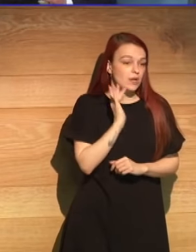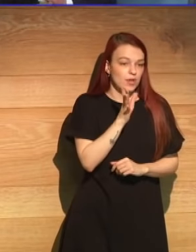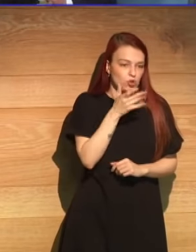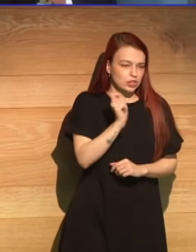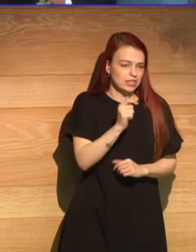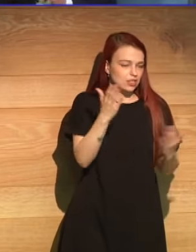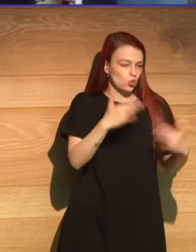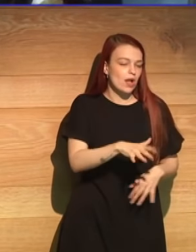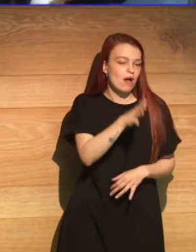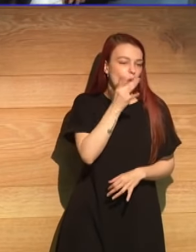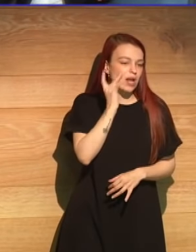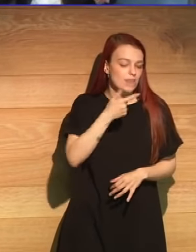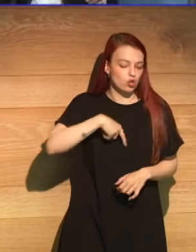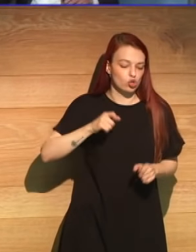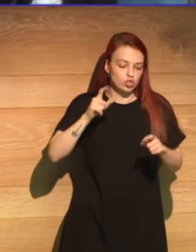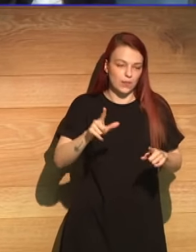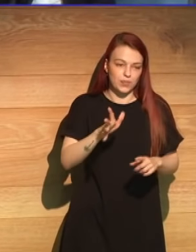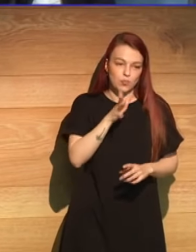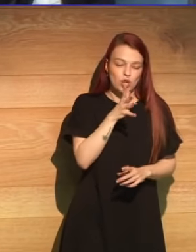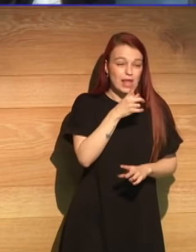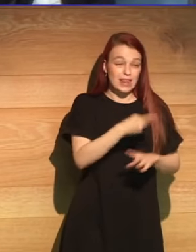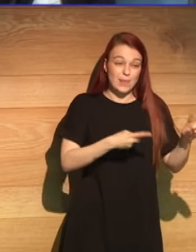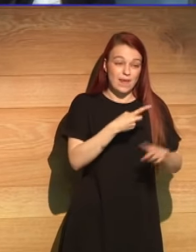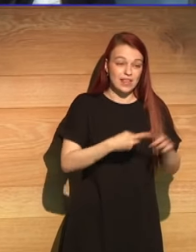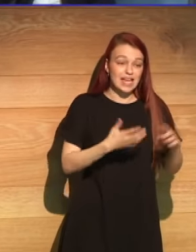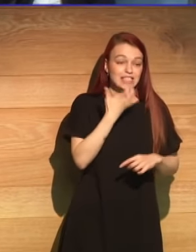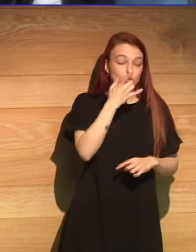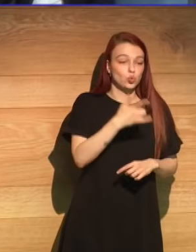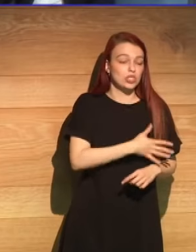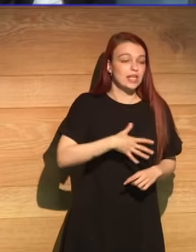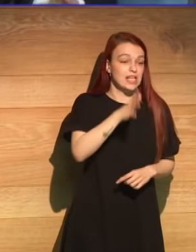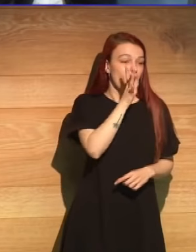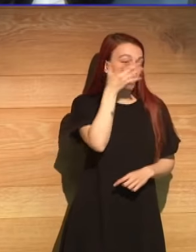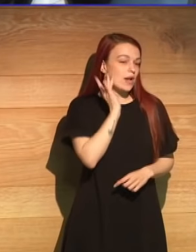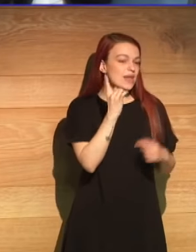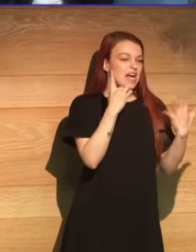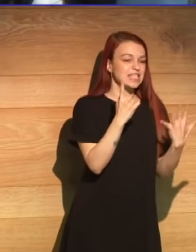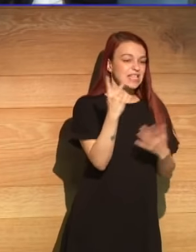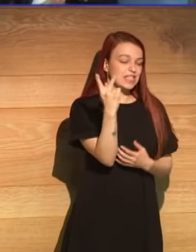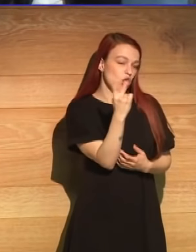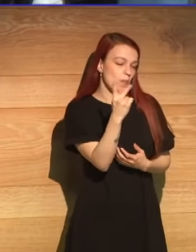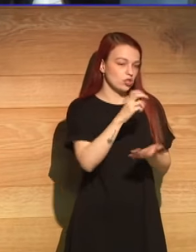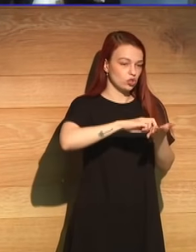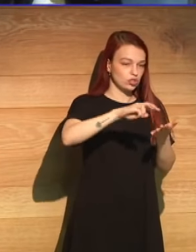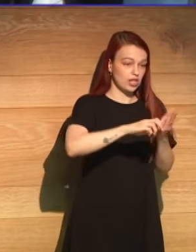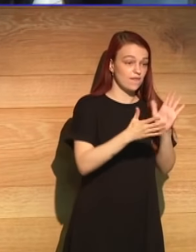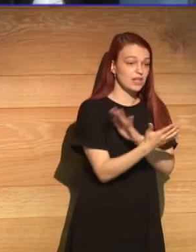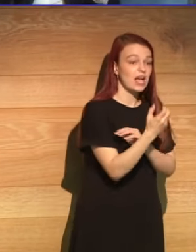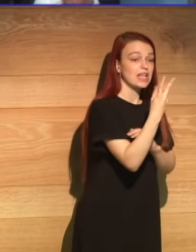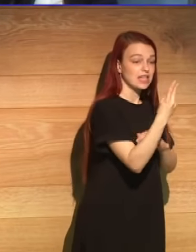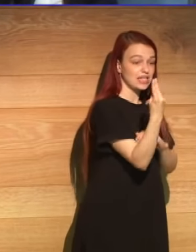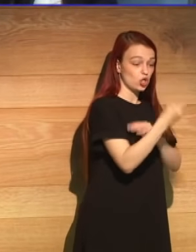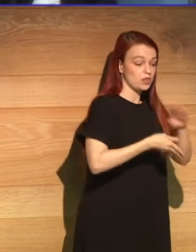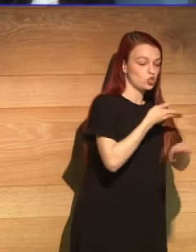De media calculamos que en África hay que recorrer 6 kilómetros para conseguir agua limpia. Esto significa 3 de ida, 3 de vuelta, no poder ir a la escuela,